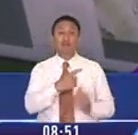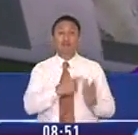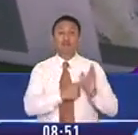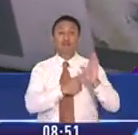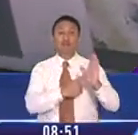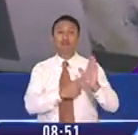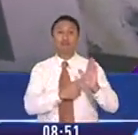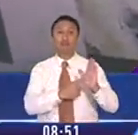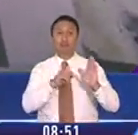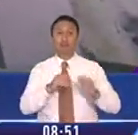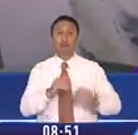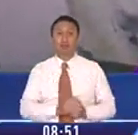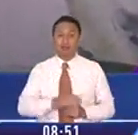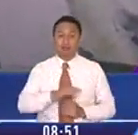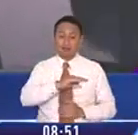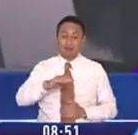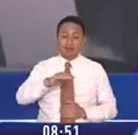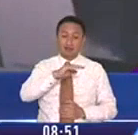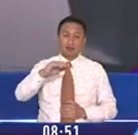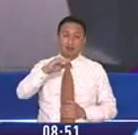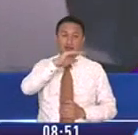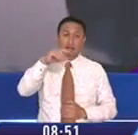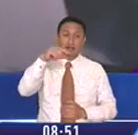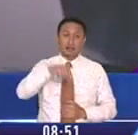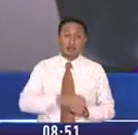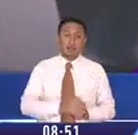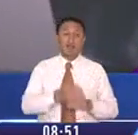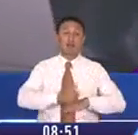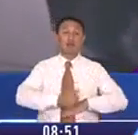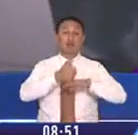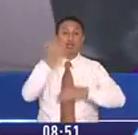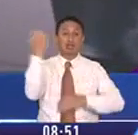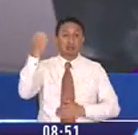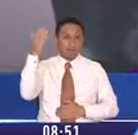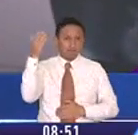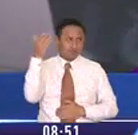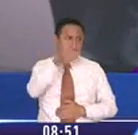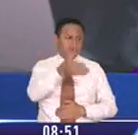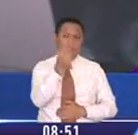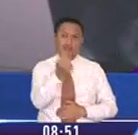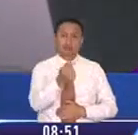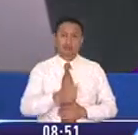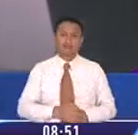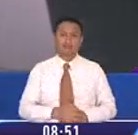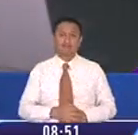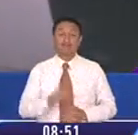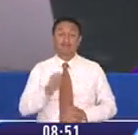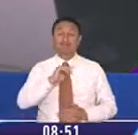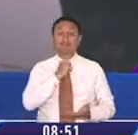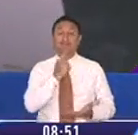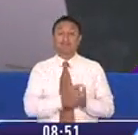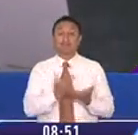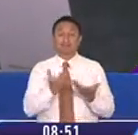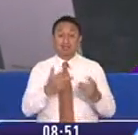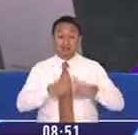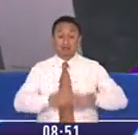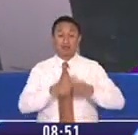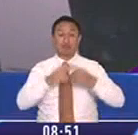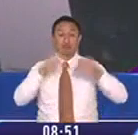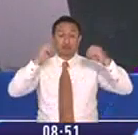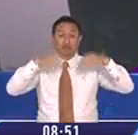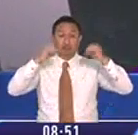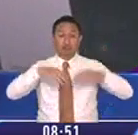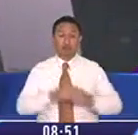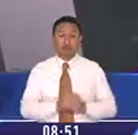esto mide y también emite una alerta para que las entidades municipales acudan de inmediato a este punto. Efectivamente, cuando ya inician las precipitaciones, se